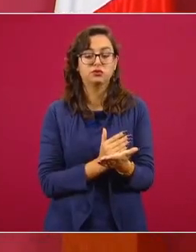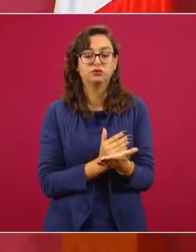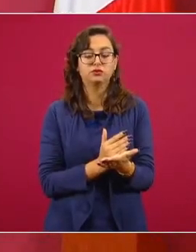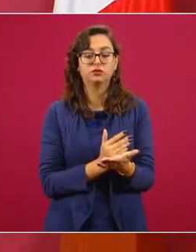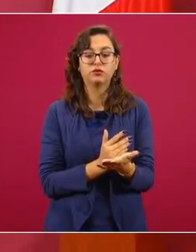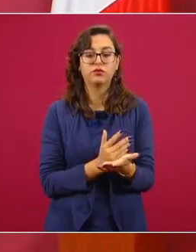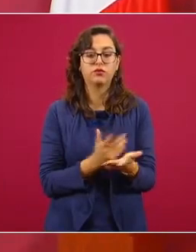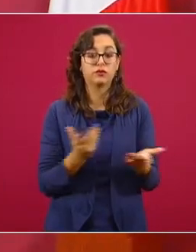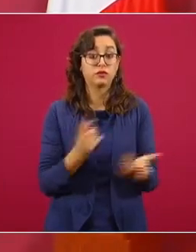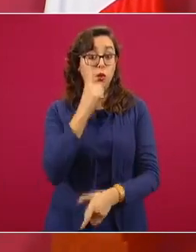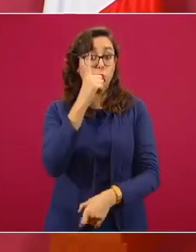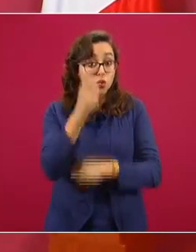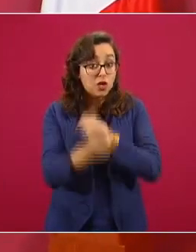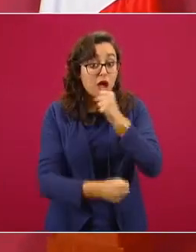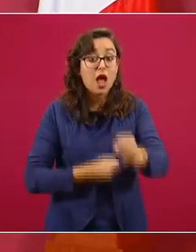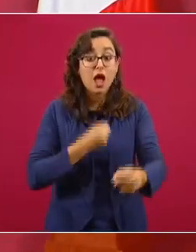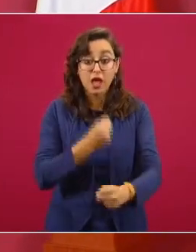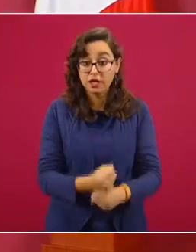tasa de interés anual,